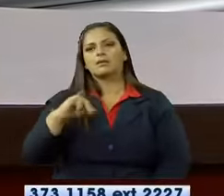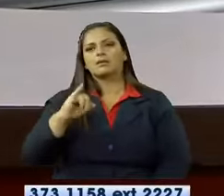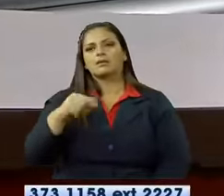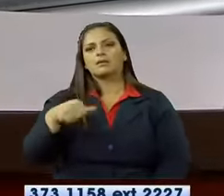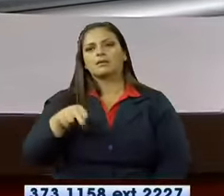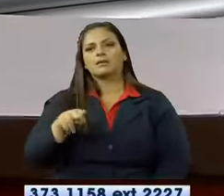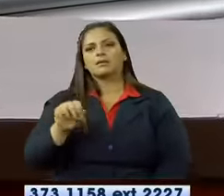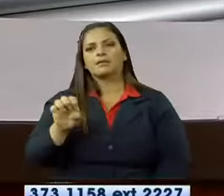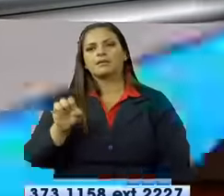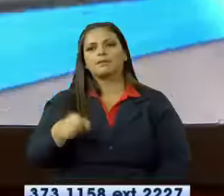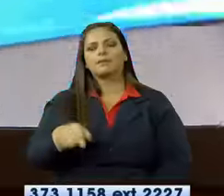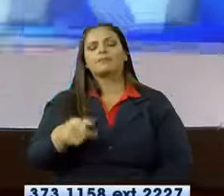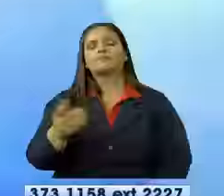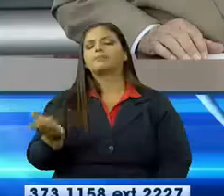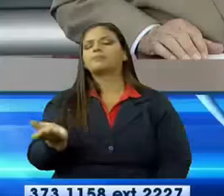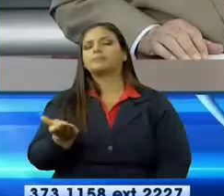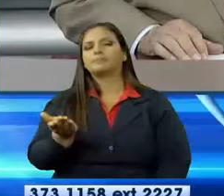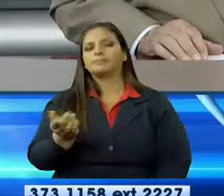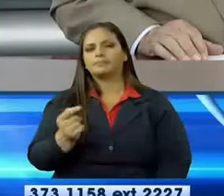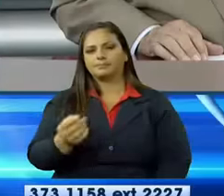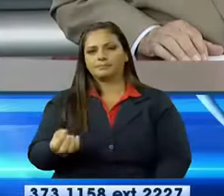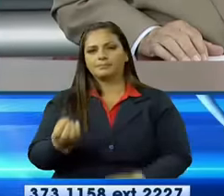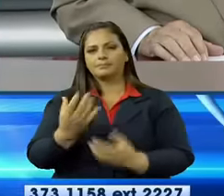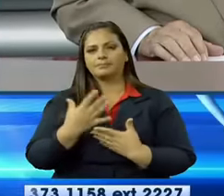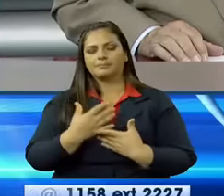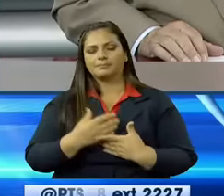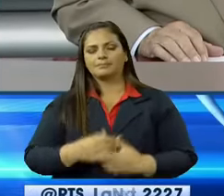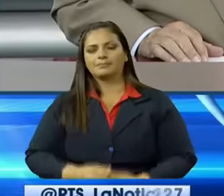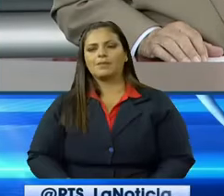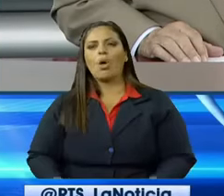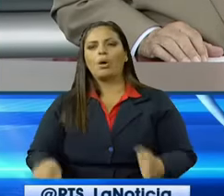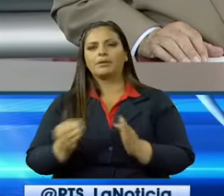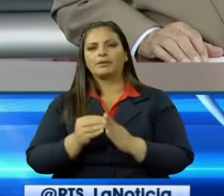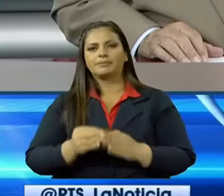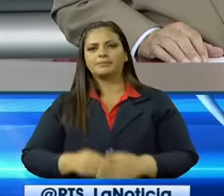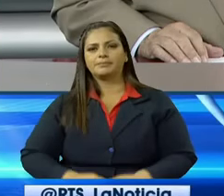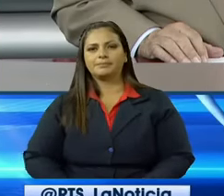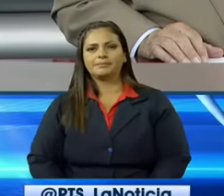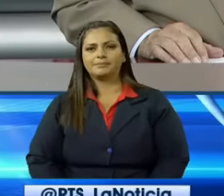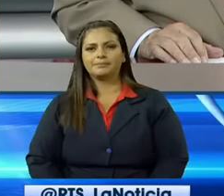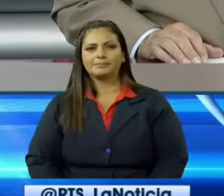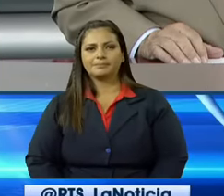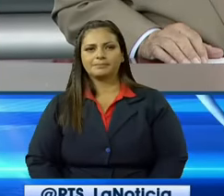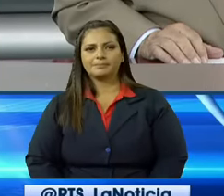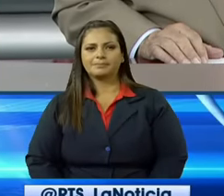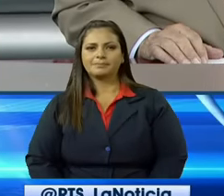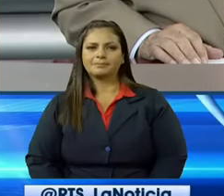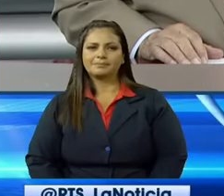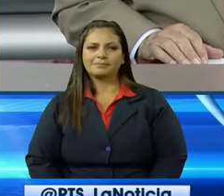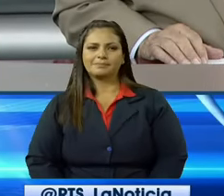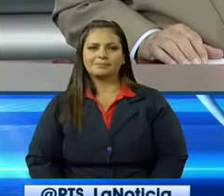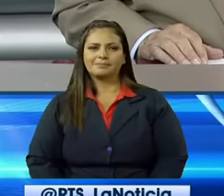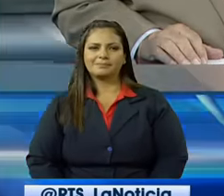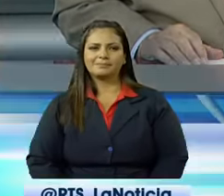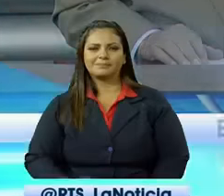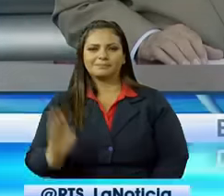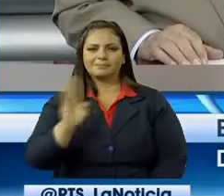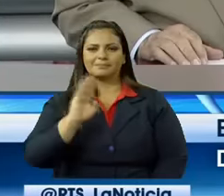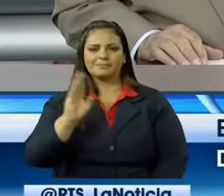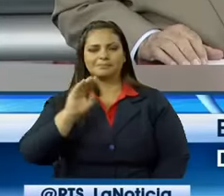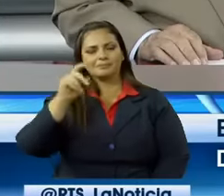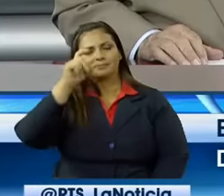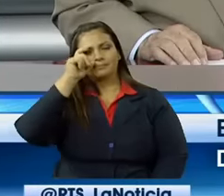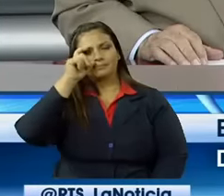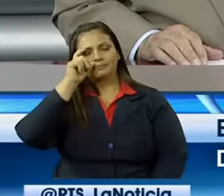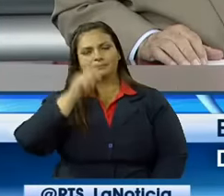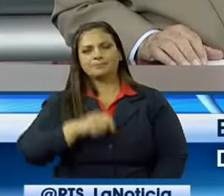desde el sitio en el que se encuentra nuevamente contigo. Enrique, contigo nuevamente. Hola, ¿qué tal? Muy buenos días. Hola, Hugo. Amigos televidentes,